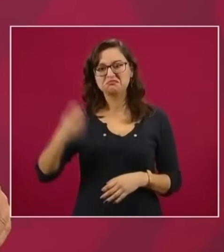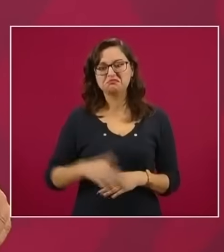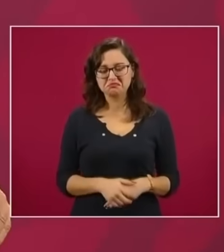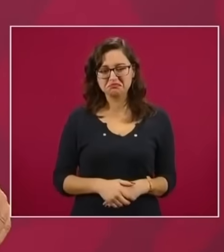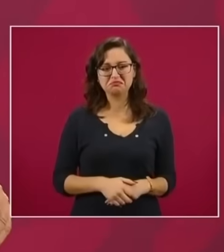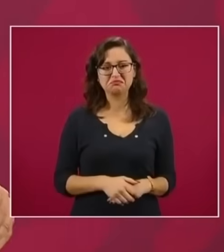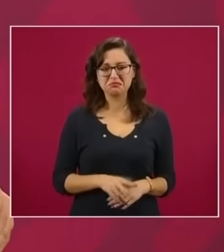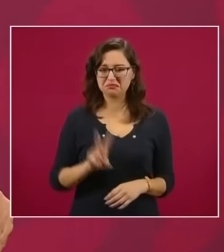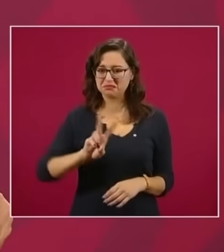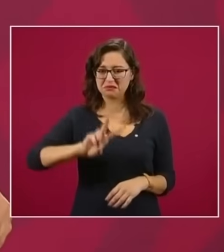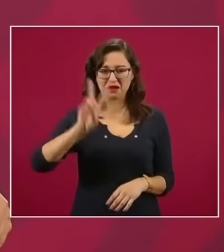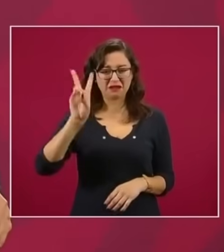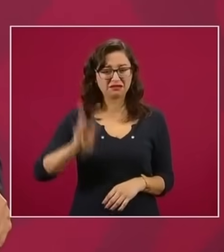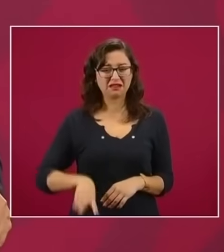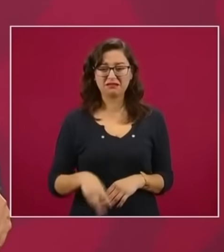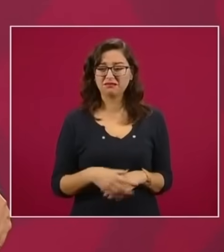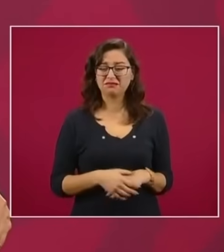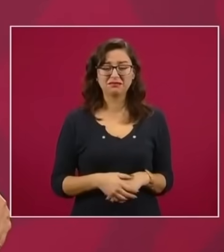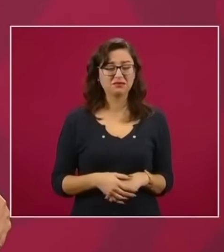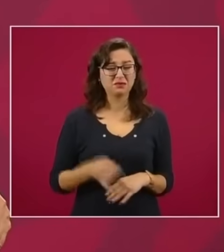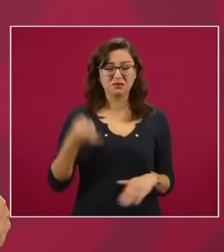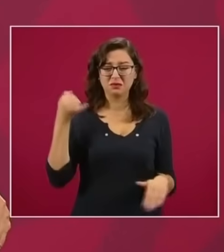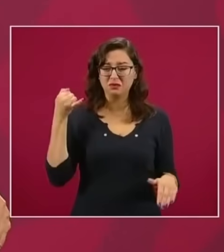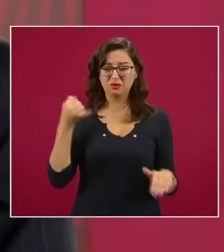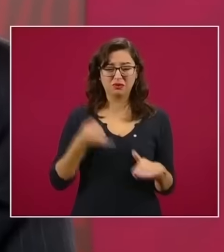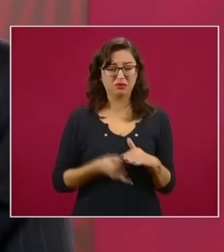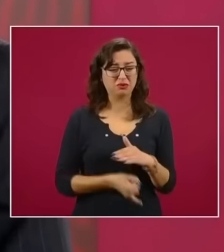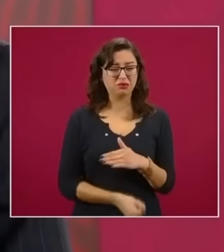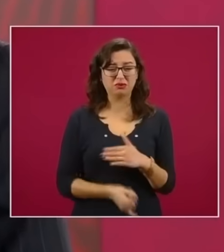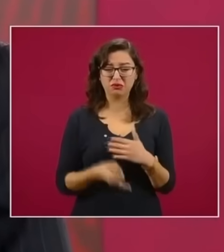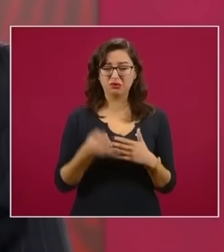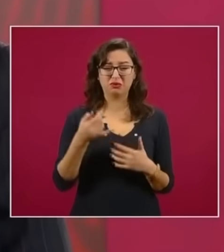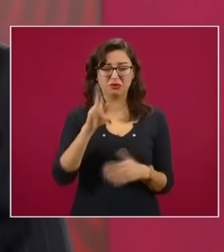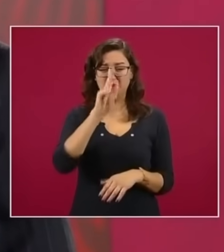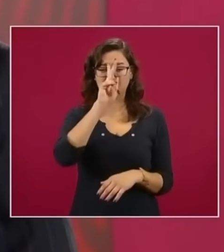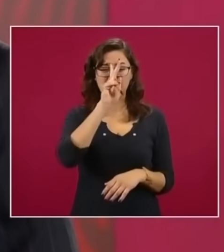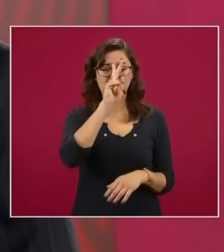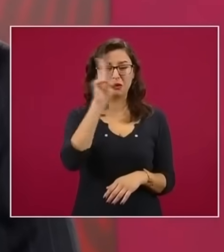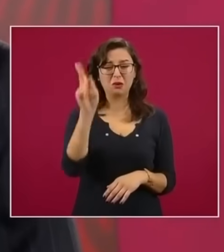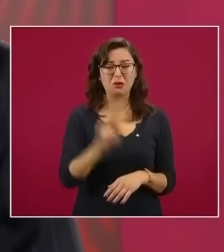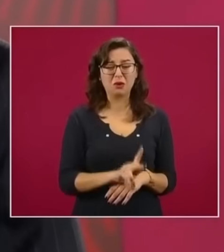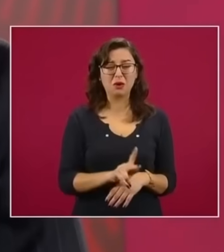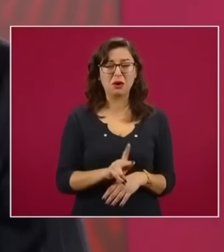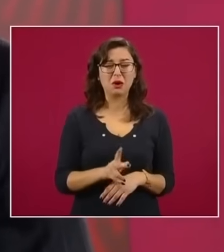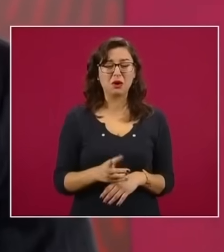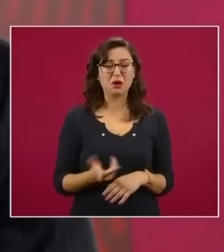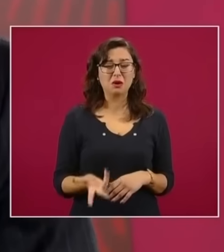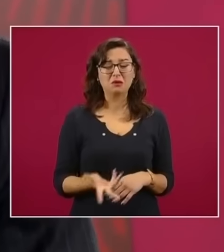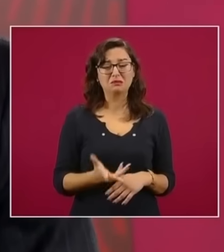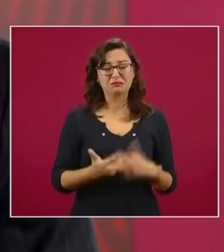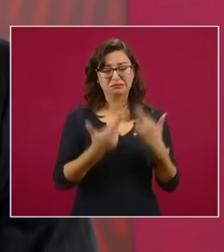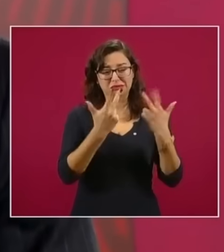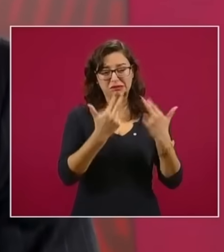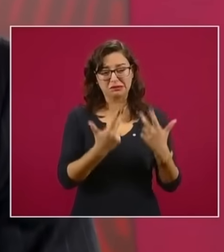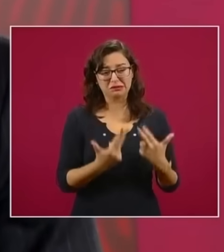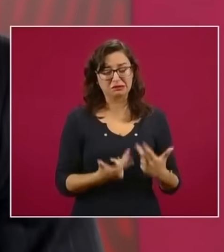la profundidad de esta